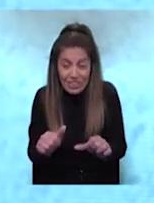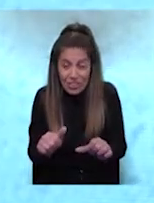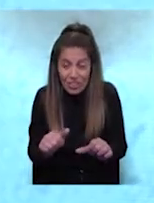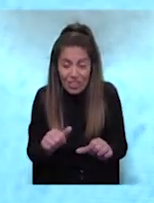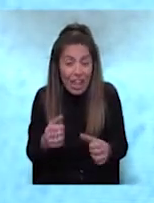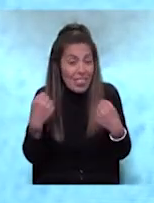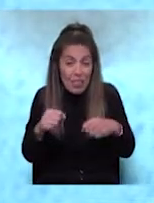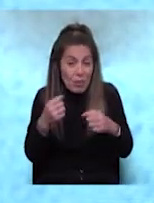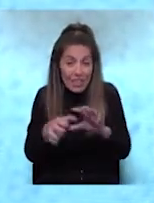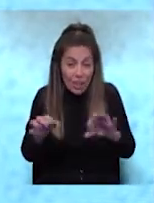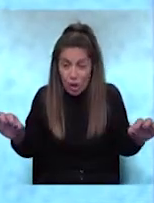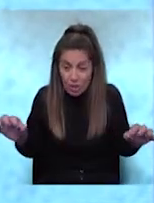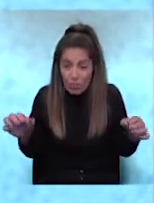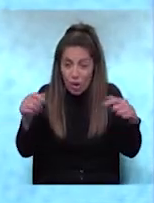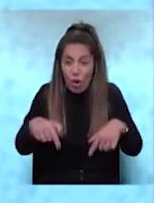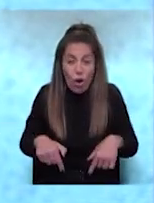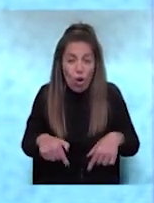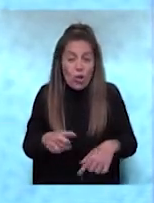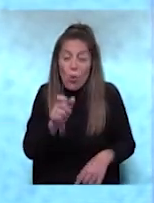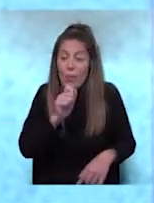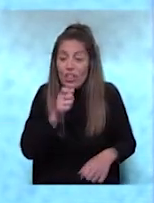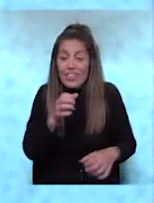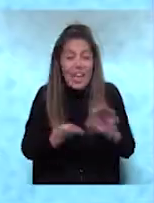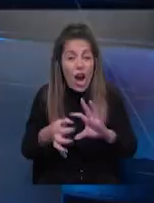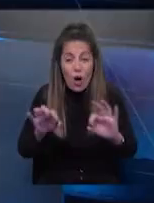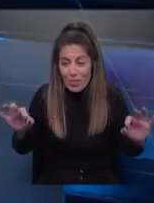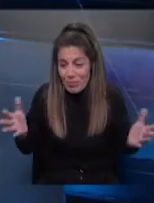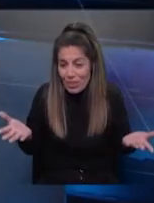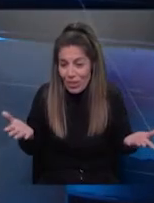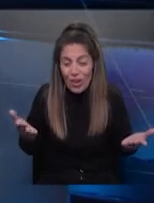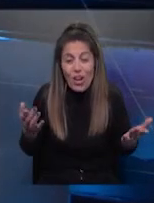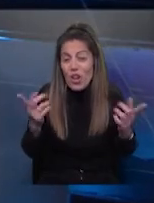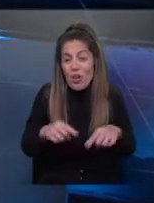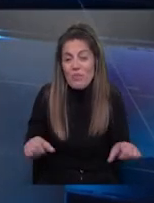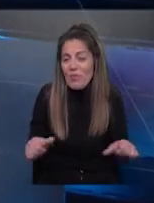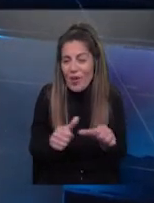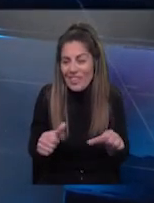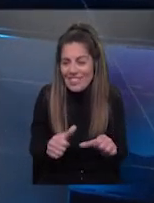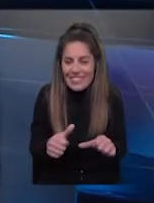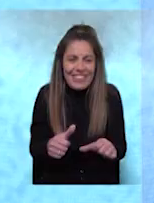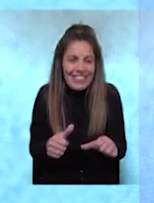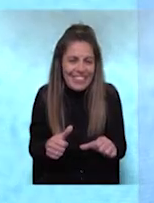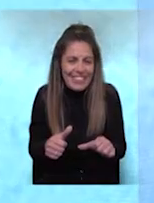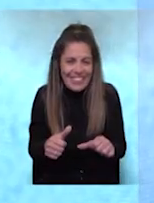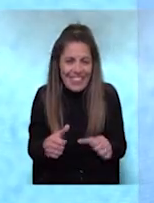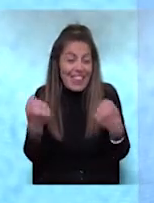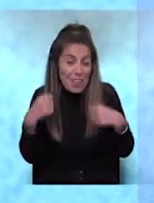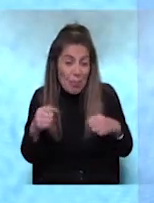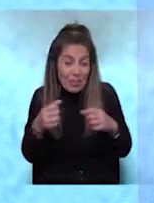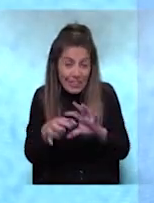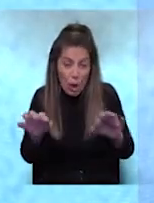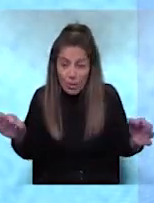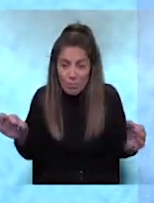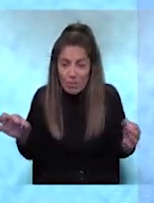los deportistas olímpicos. Hoy soy un periodista olímpico, ¿entendés? Lo mismo hacen los deportistas